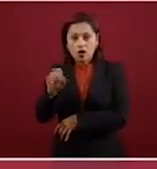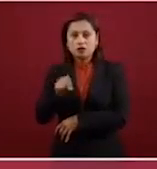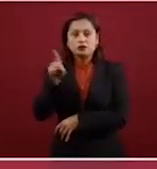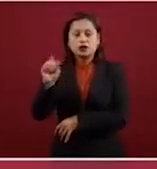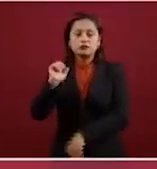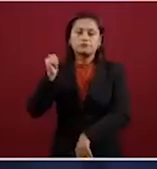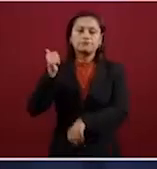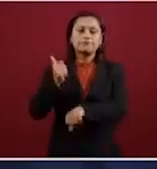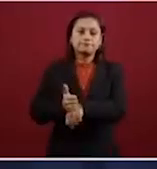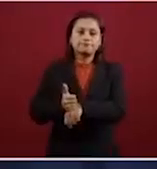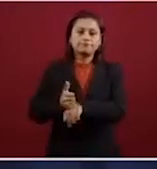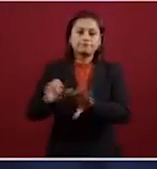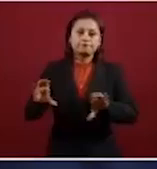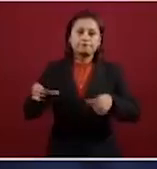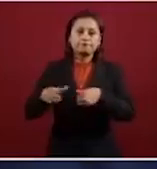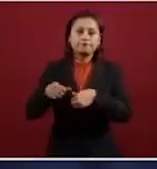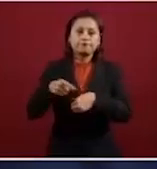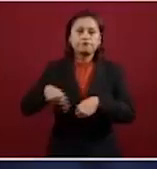militar, naval,